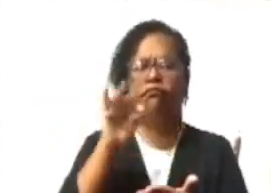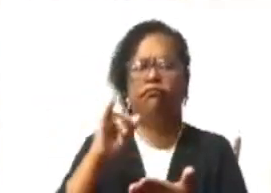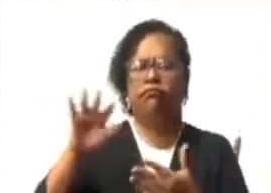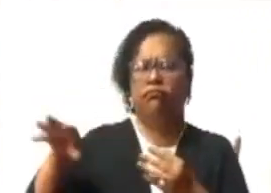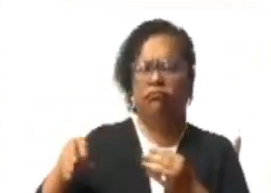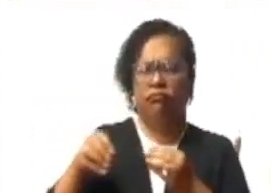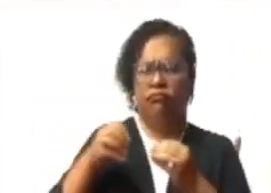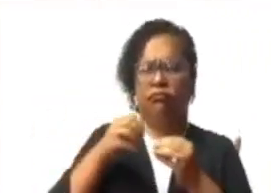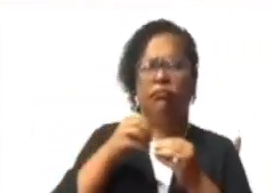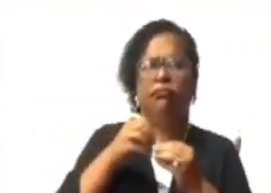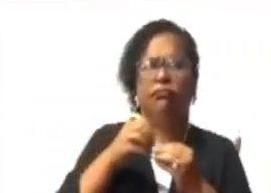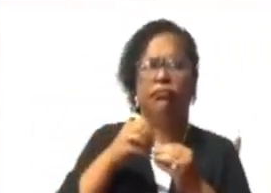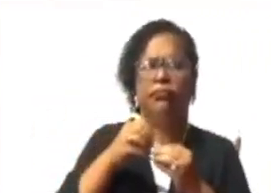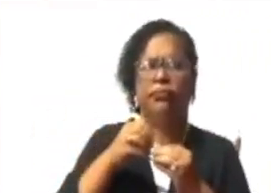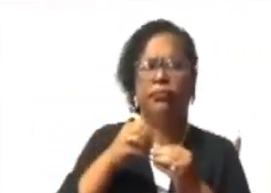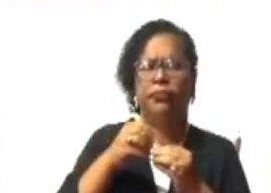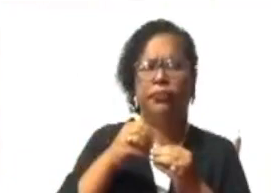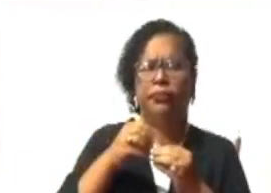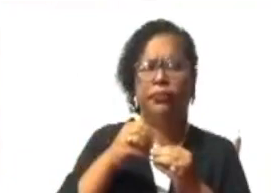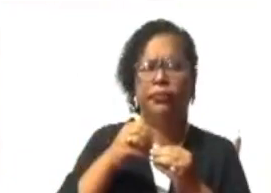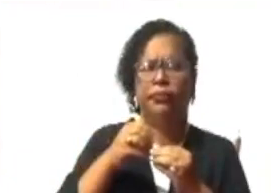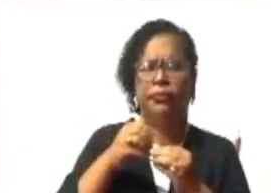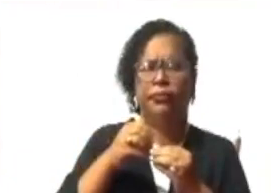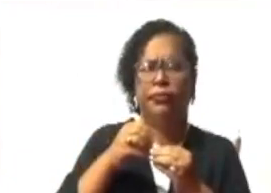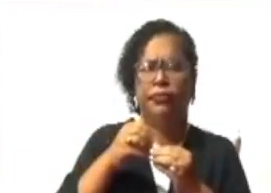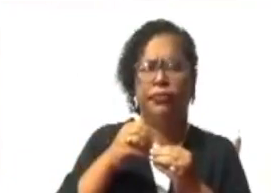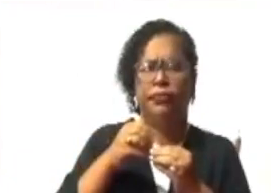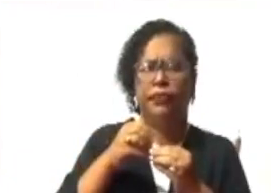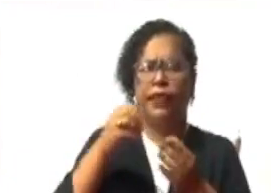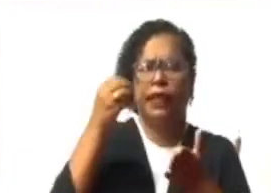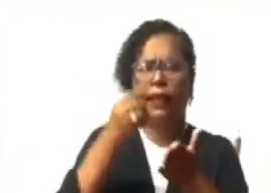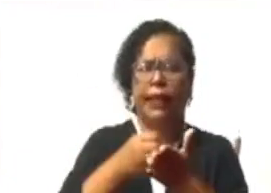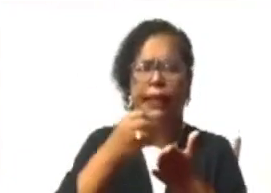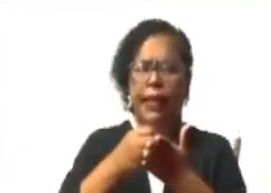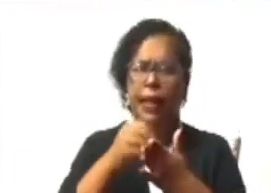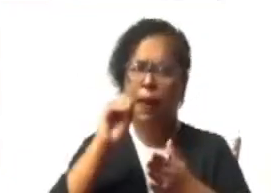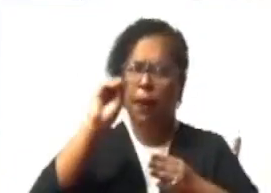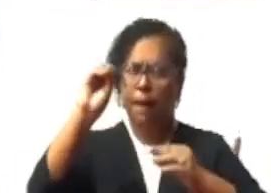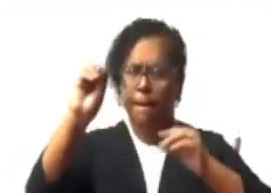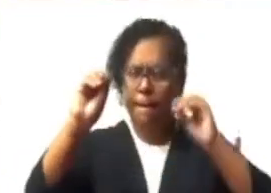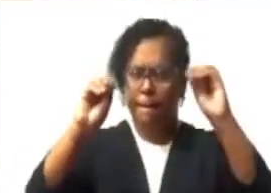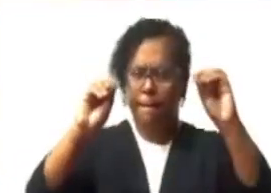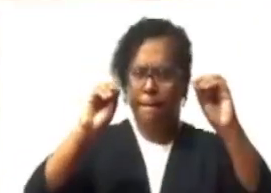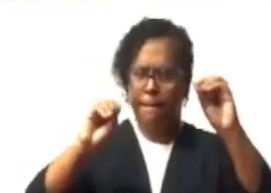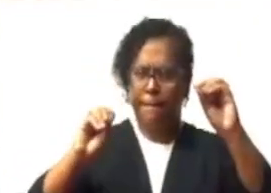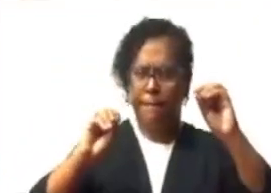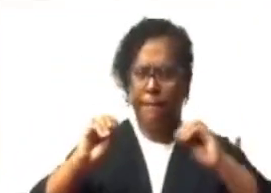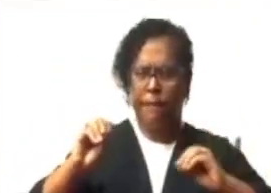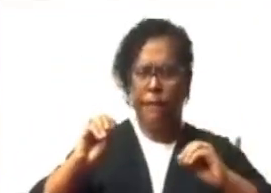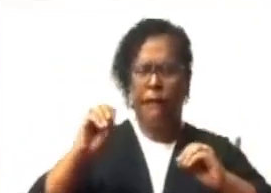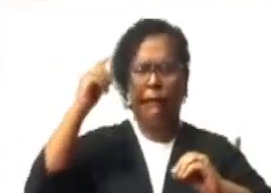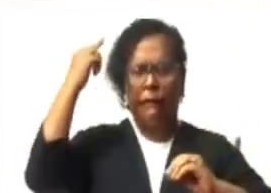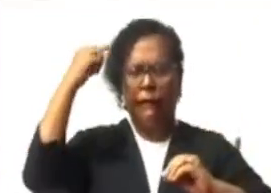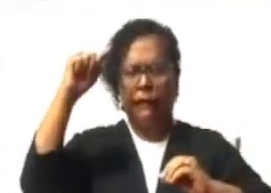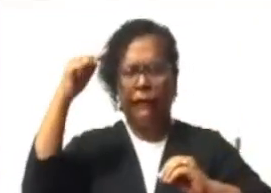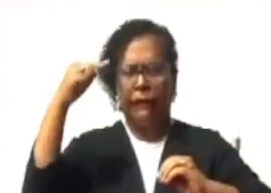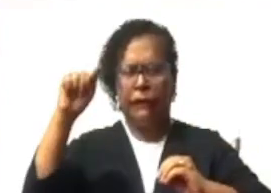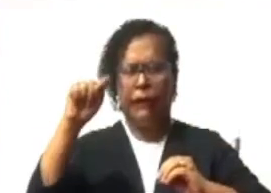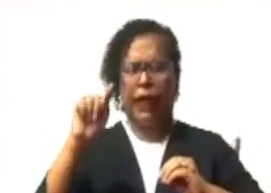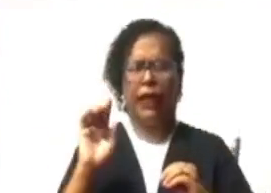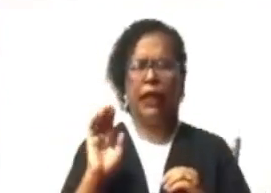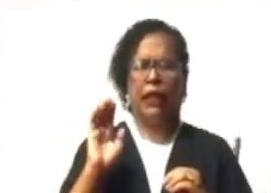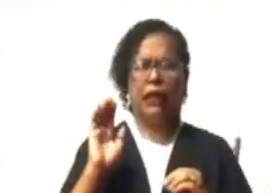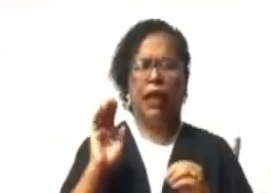complementario que, en vez de colocar partidas para buscar soluciones a